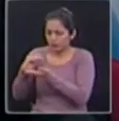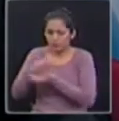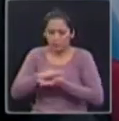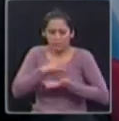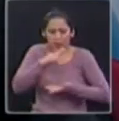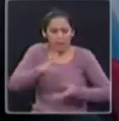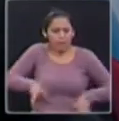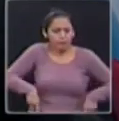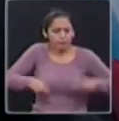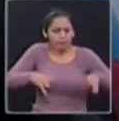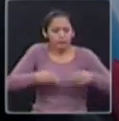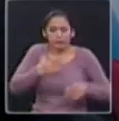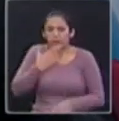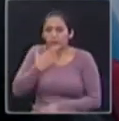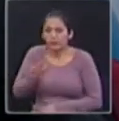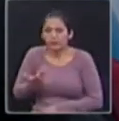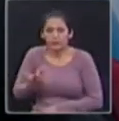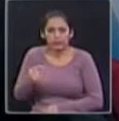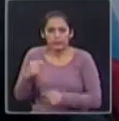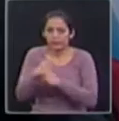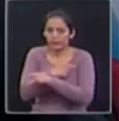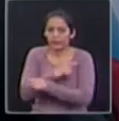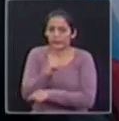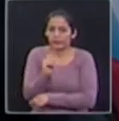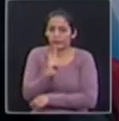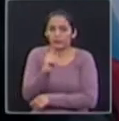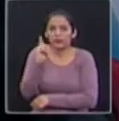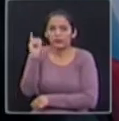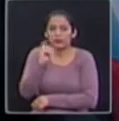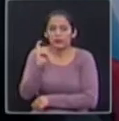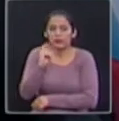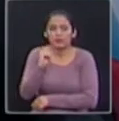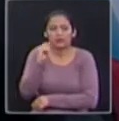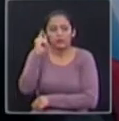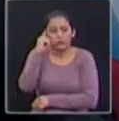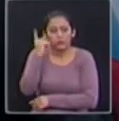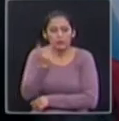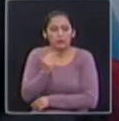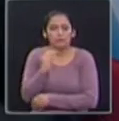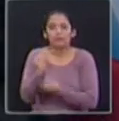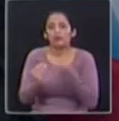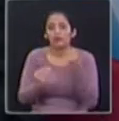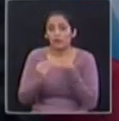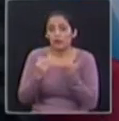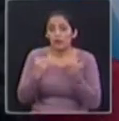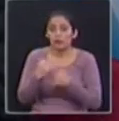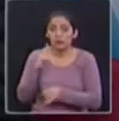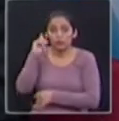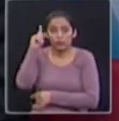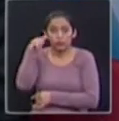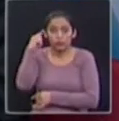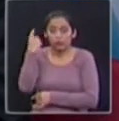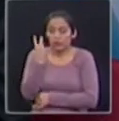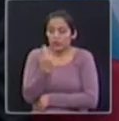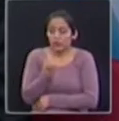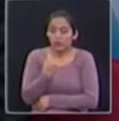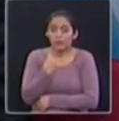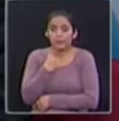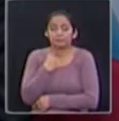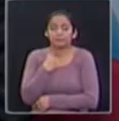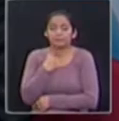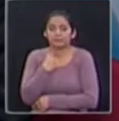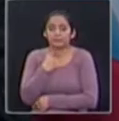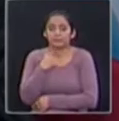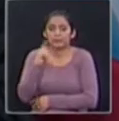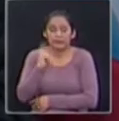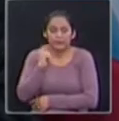sería ya el quinto año consecutivo con déficit importantes y entonces yo creo que es lo que va a ser el gobierno por lo más probable